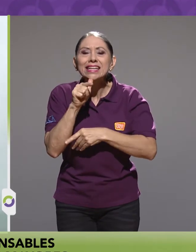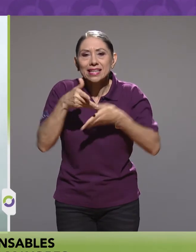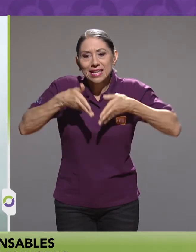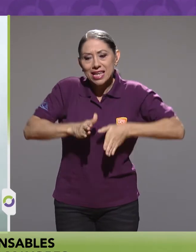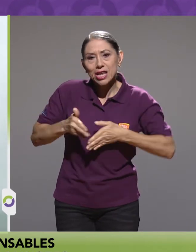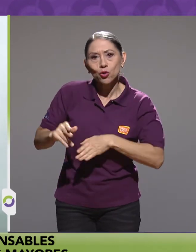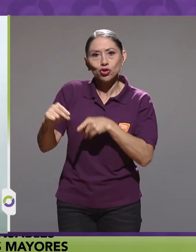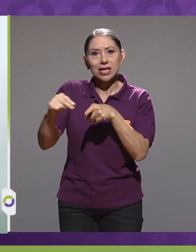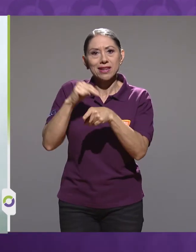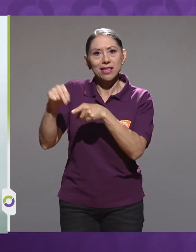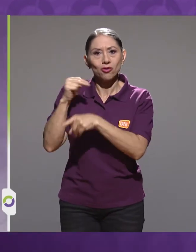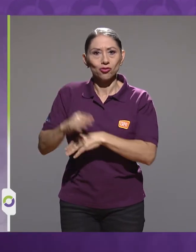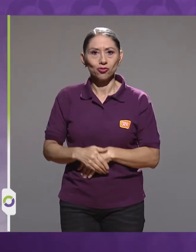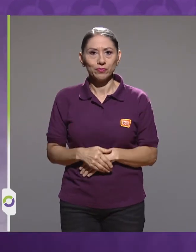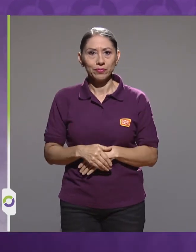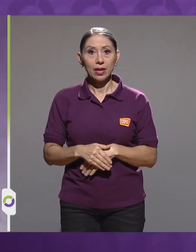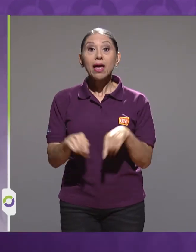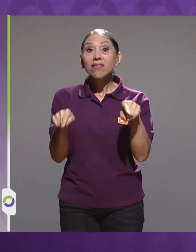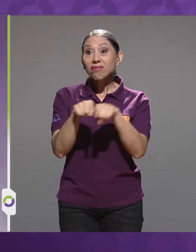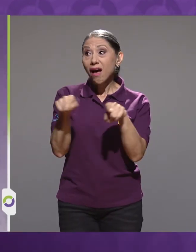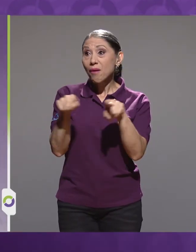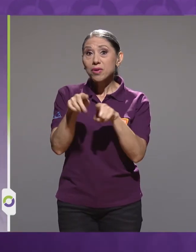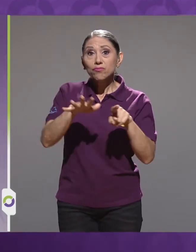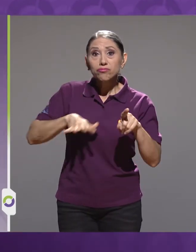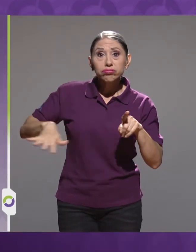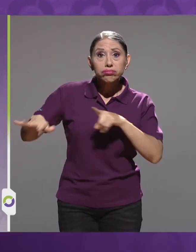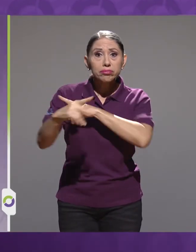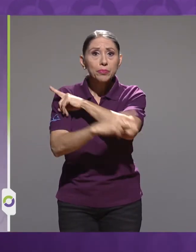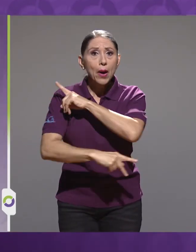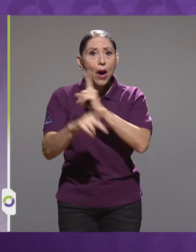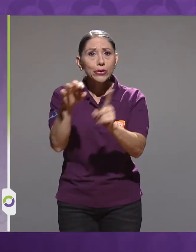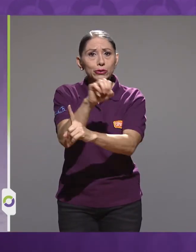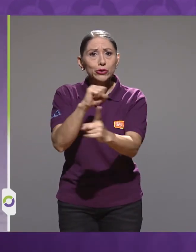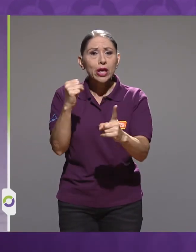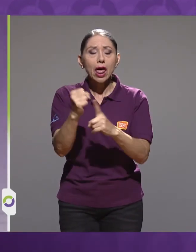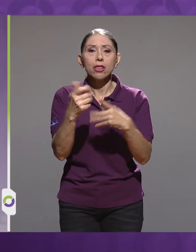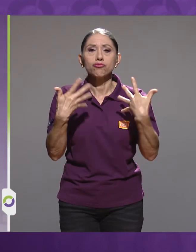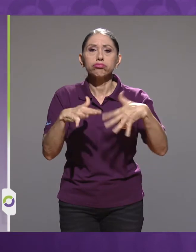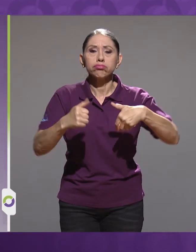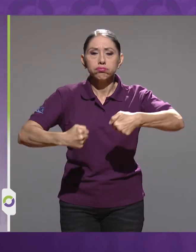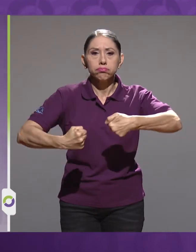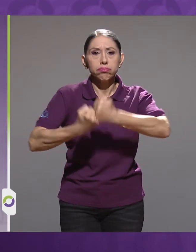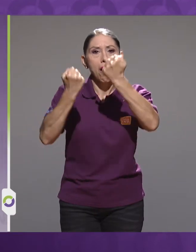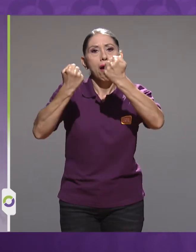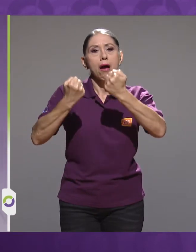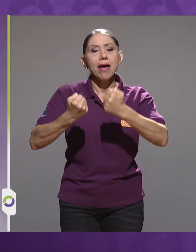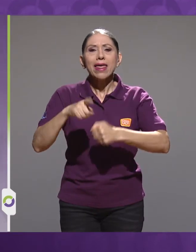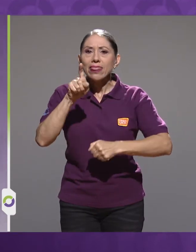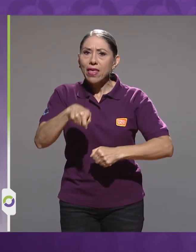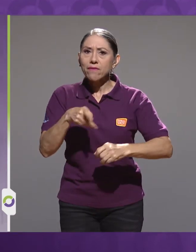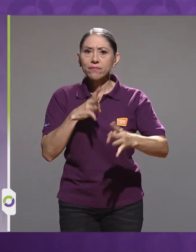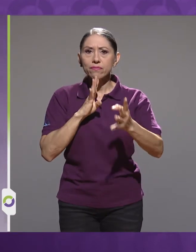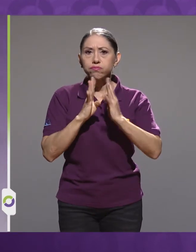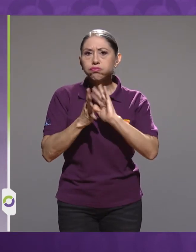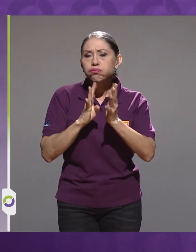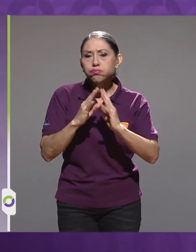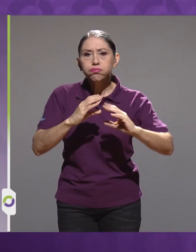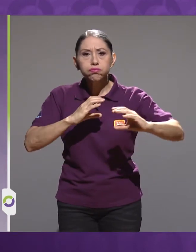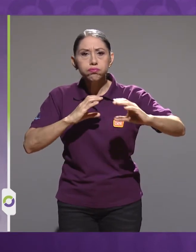son sus hijos, sus nietos. Como sociedad es sin duda también todo un reto, es un tema del cual tenemos